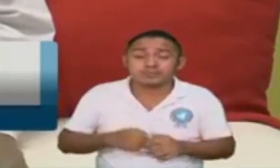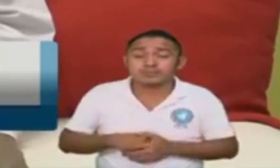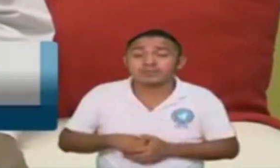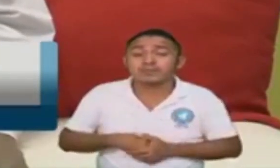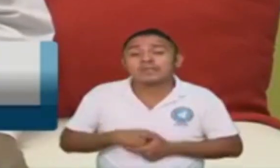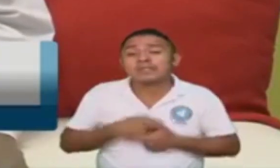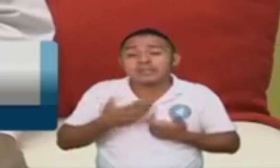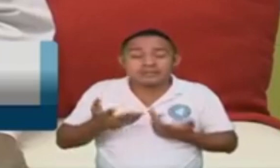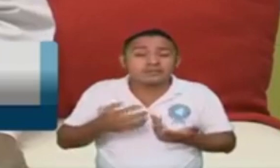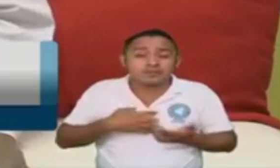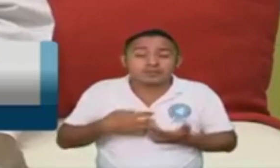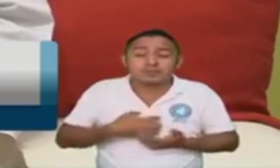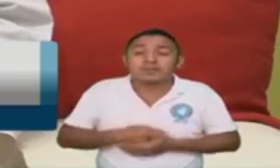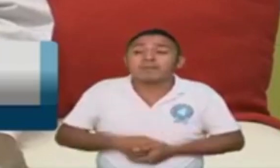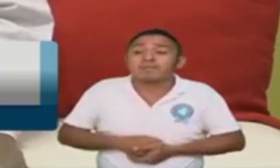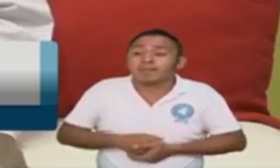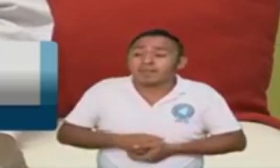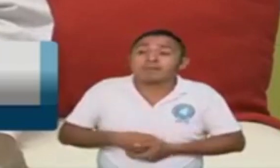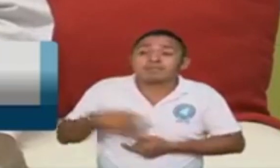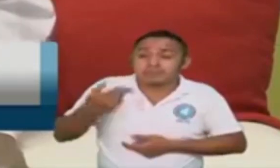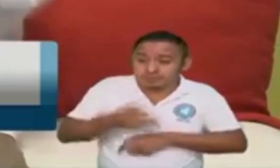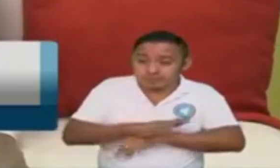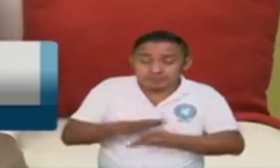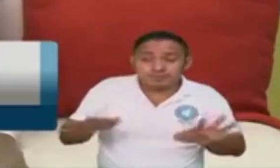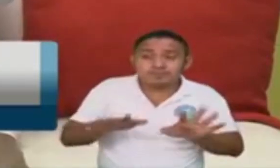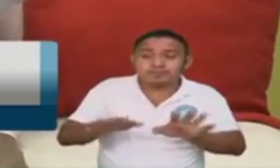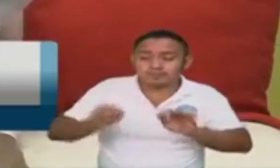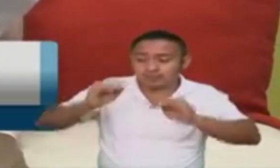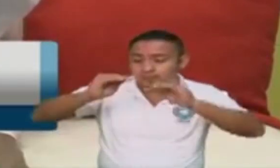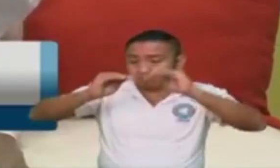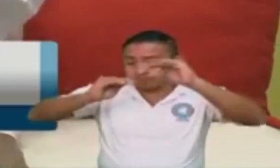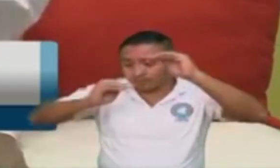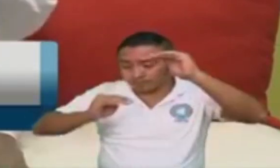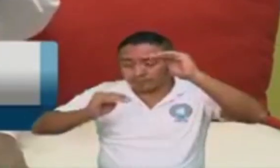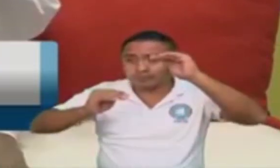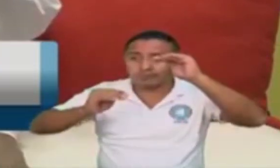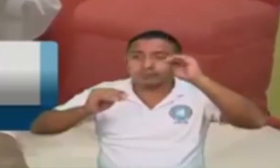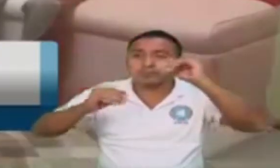intervienen las hormonas tiroideas. Entonces cuando estas o los niveles en sangre bajan,